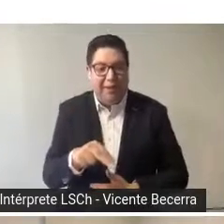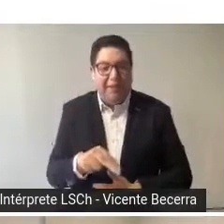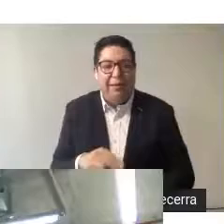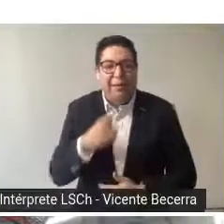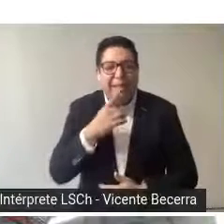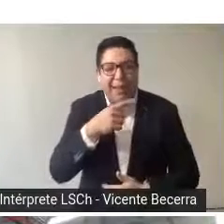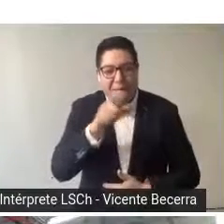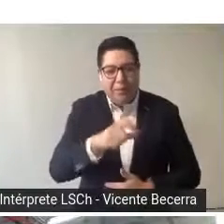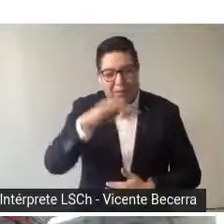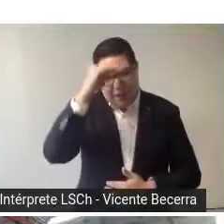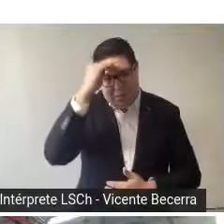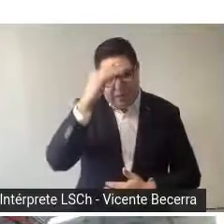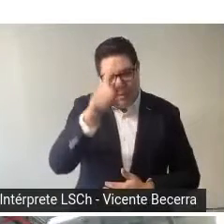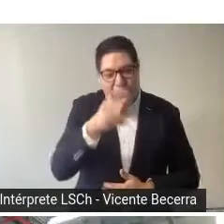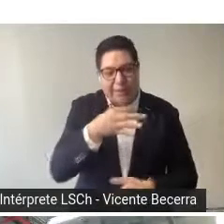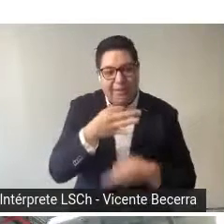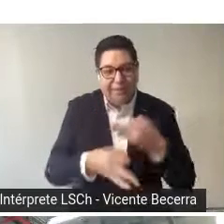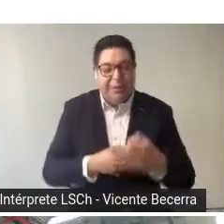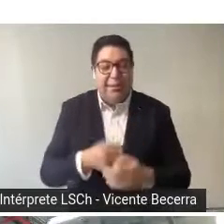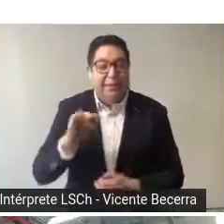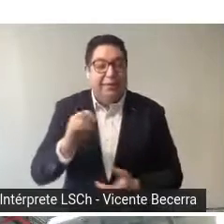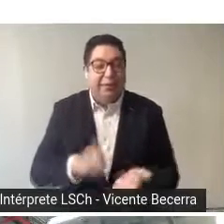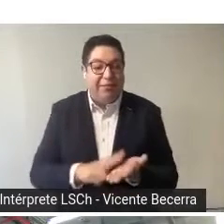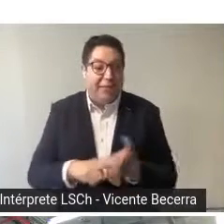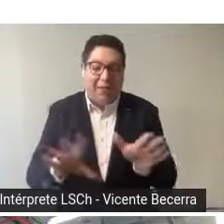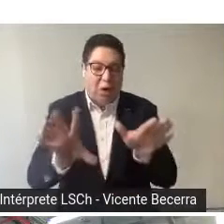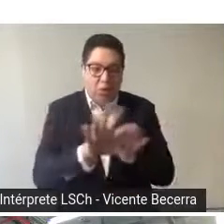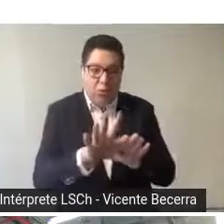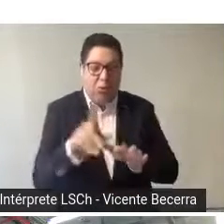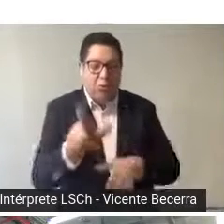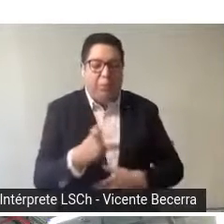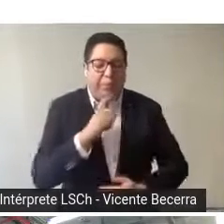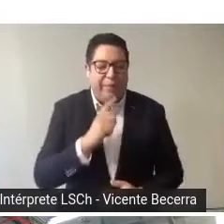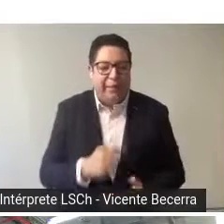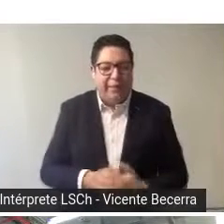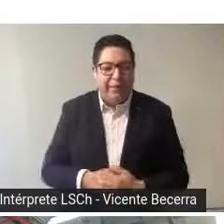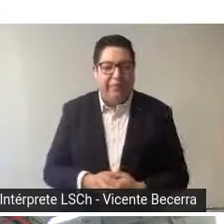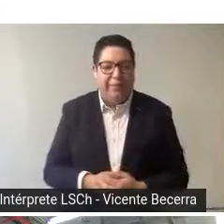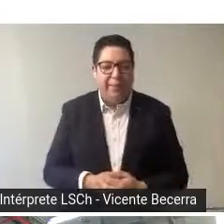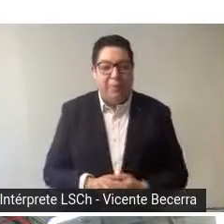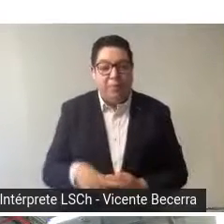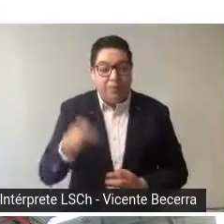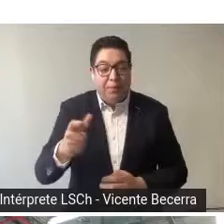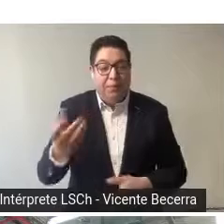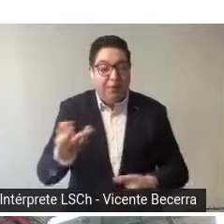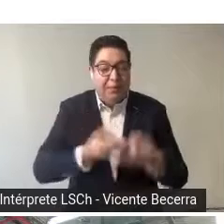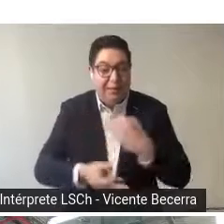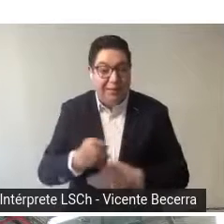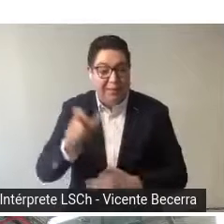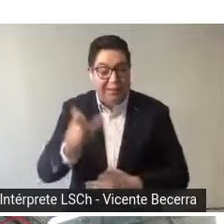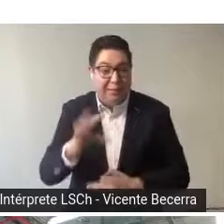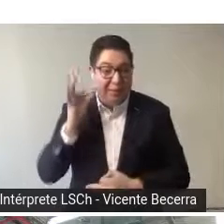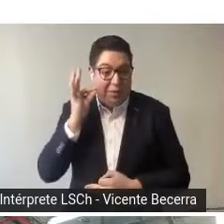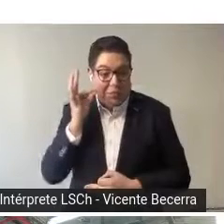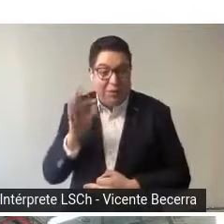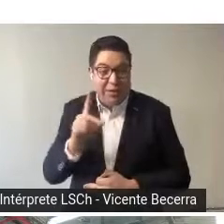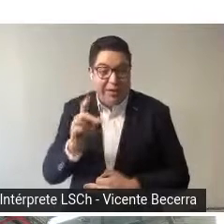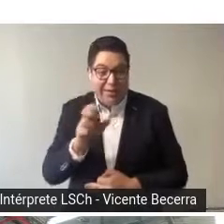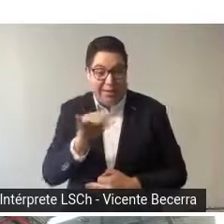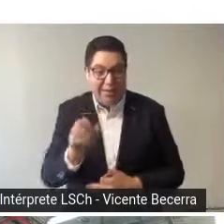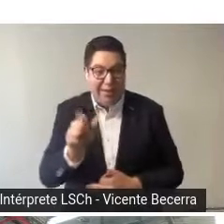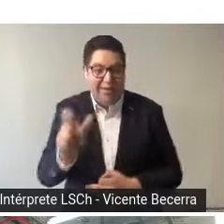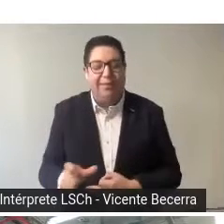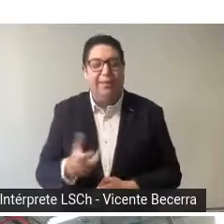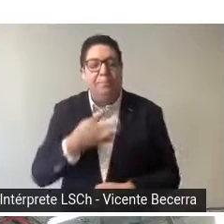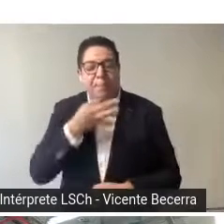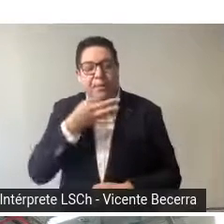podrías aportar? Sí, mira, comparto los pilares a que se refiere la doctora Daza,